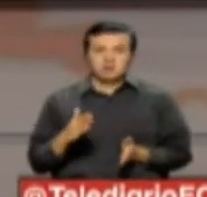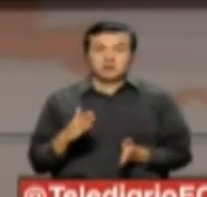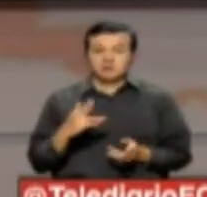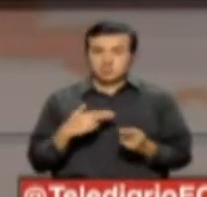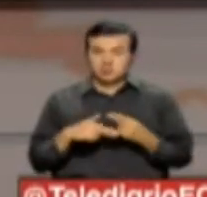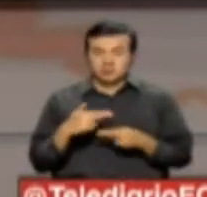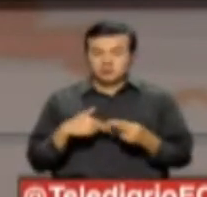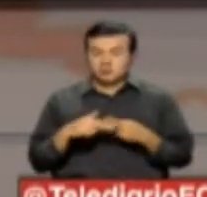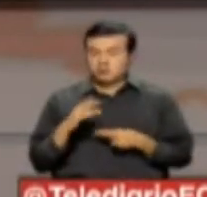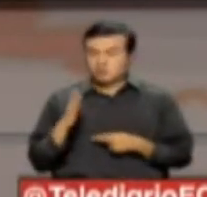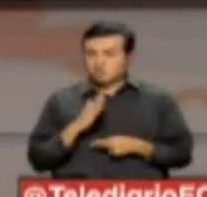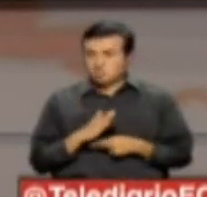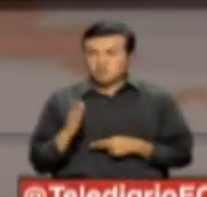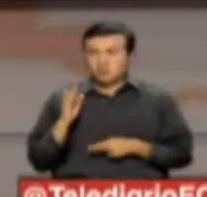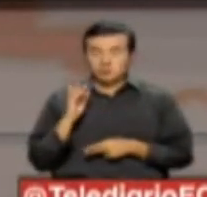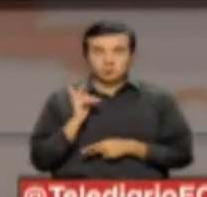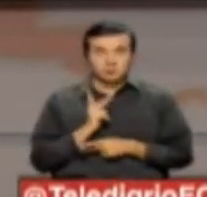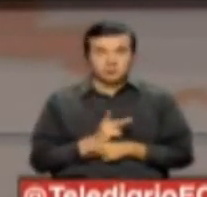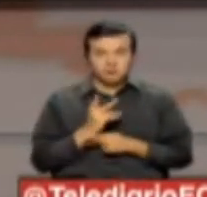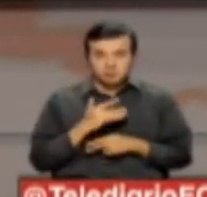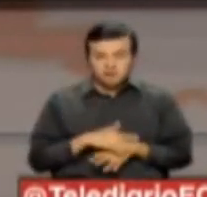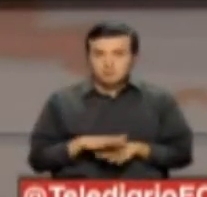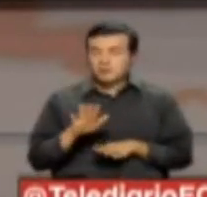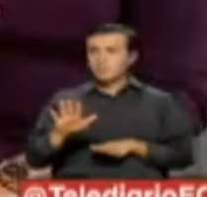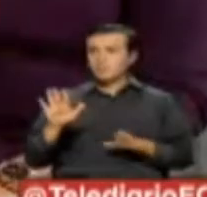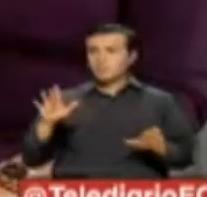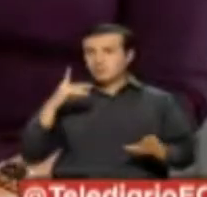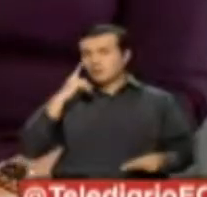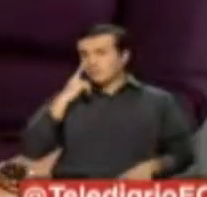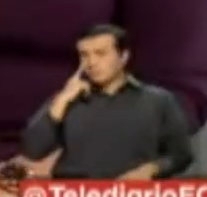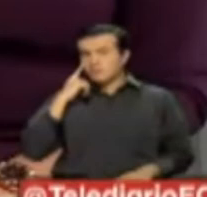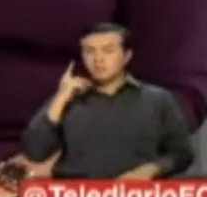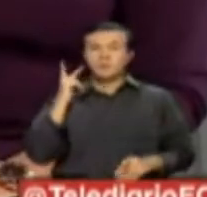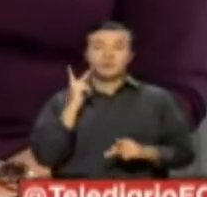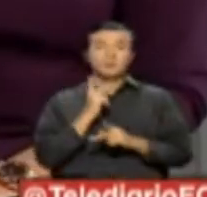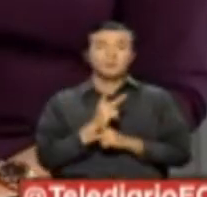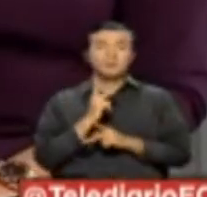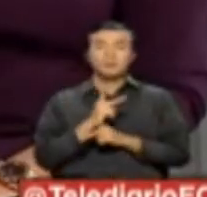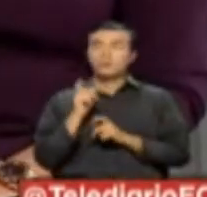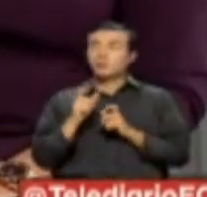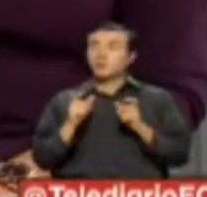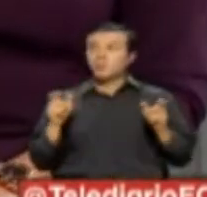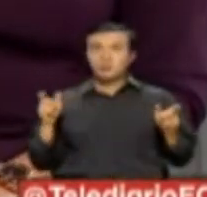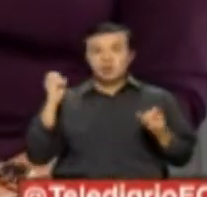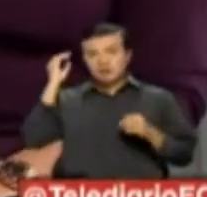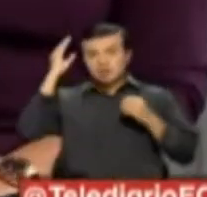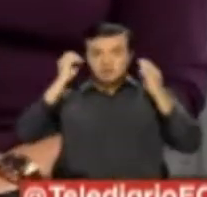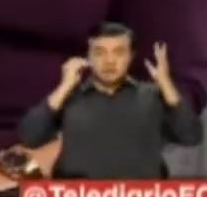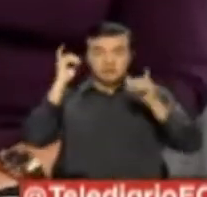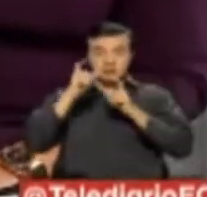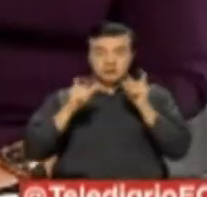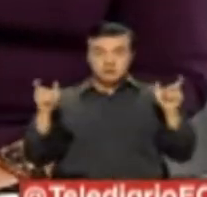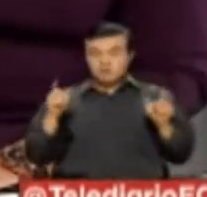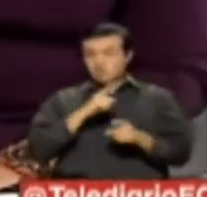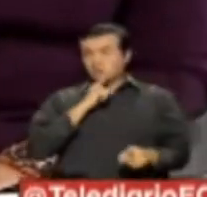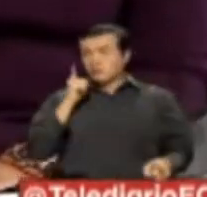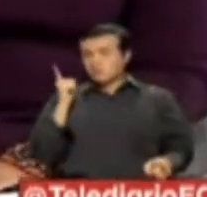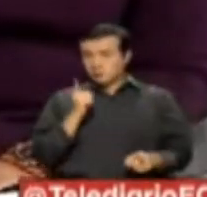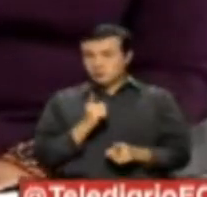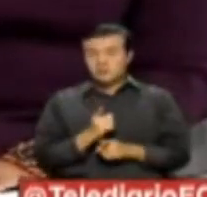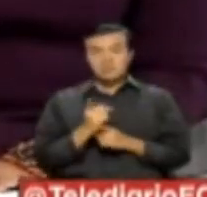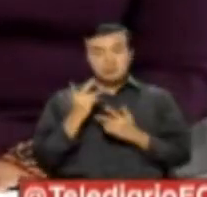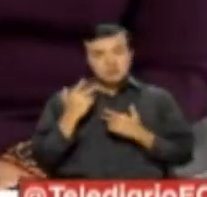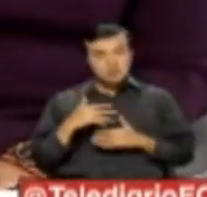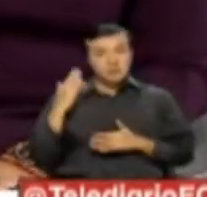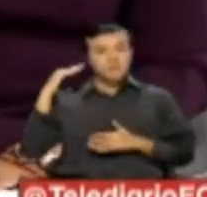comercio nacional sean protegidos de forma de alguna manera también es una protección para asegurar la creatividad del ciudadano como se lo mencionaba y para